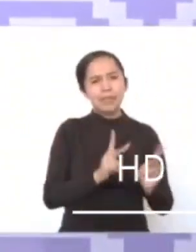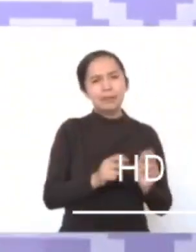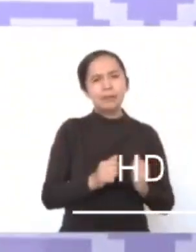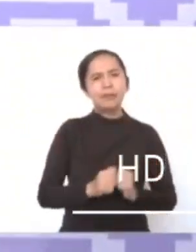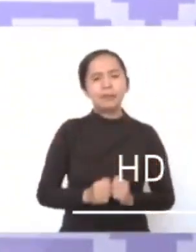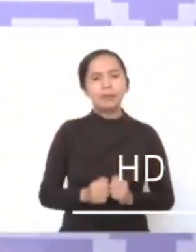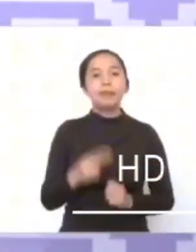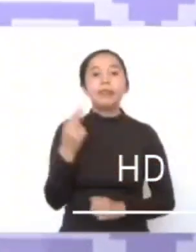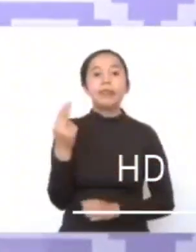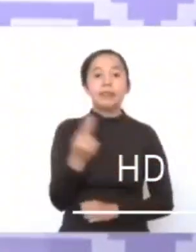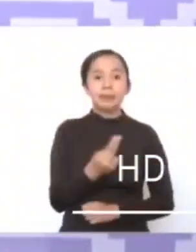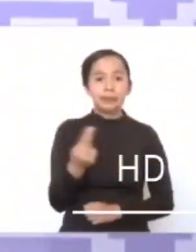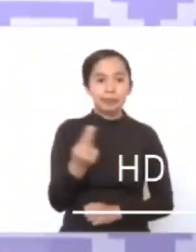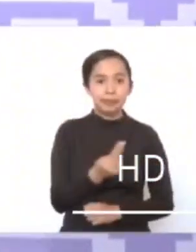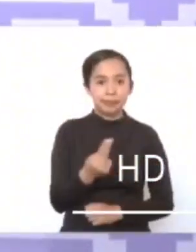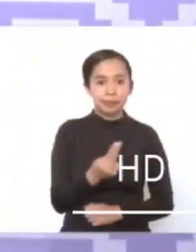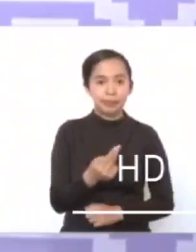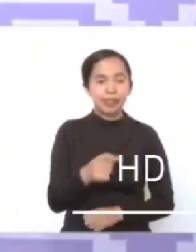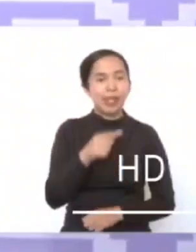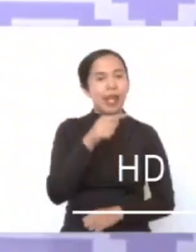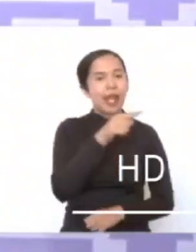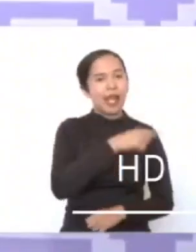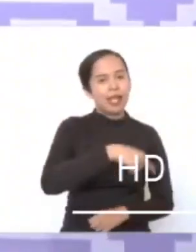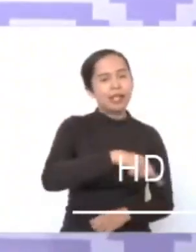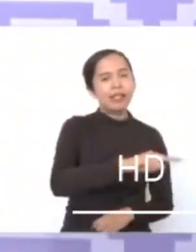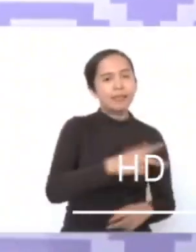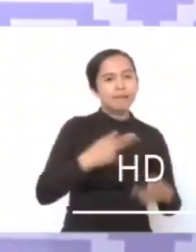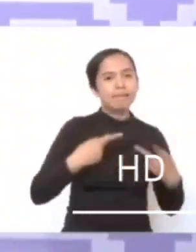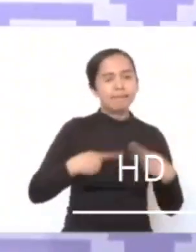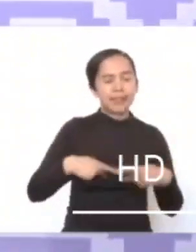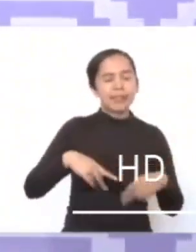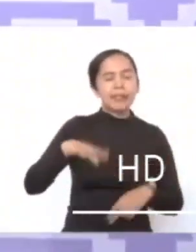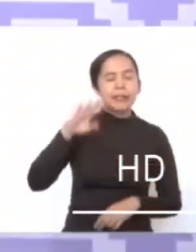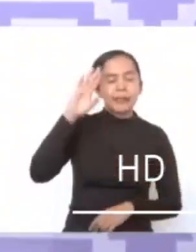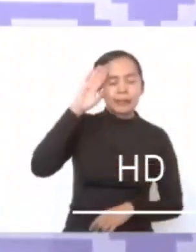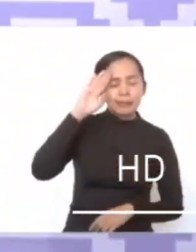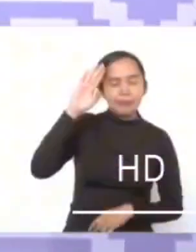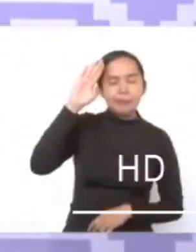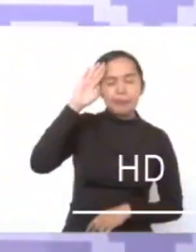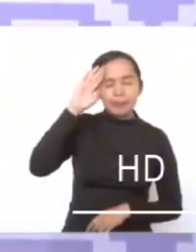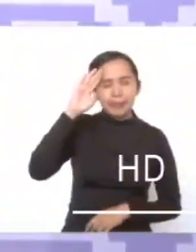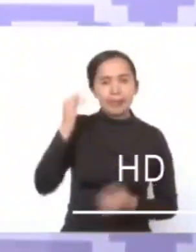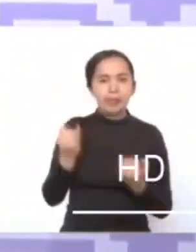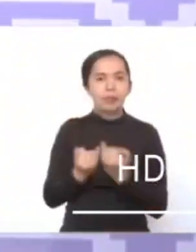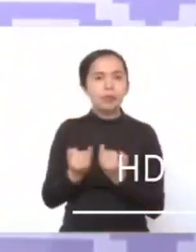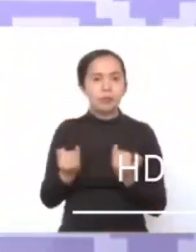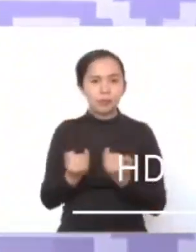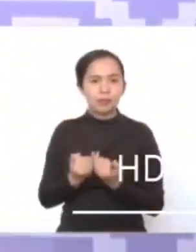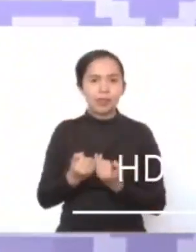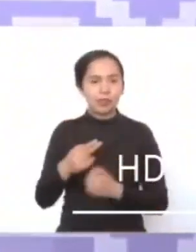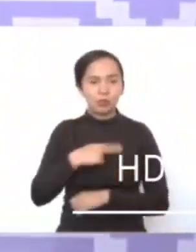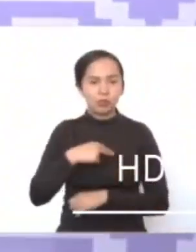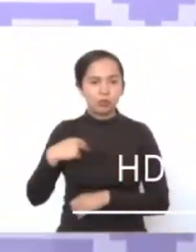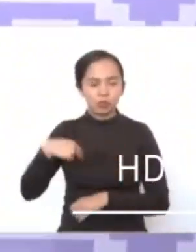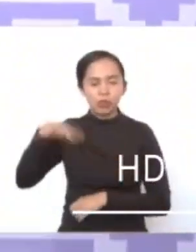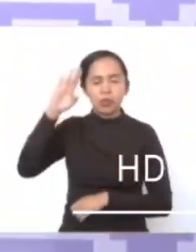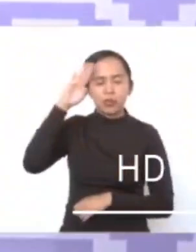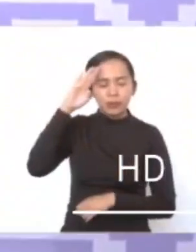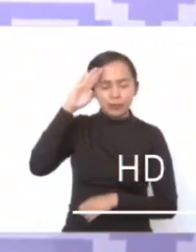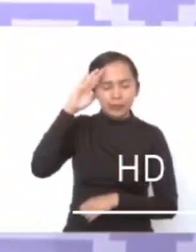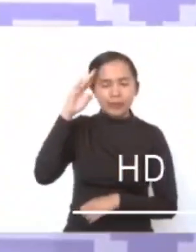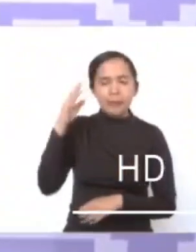Es necesario comenzar a concientizarlos y a concientizarnos todas y todos sobre la